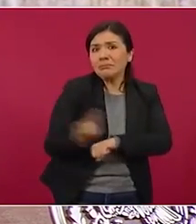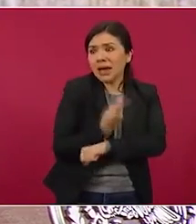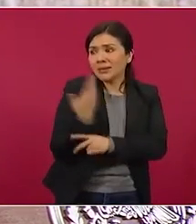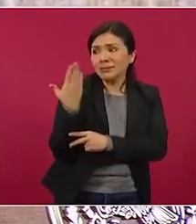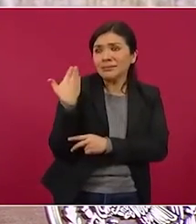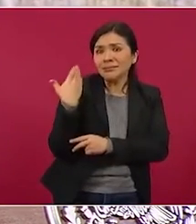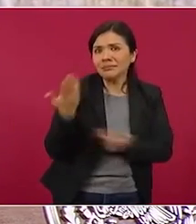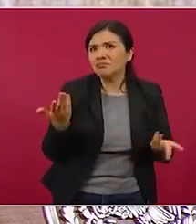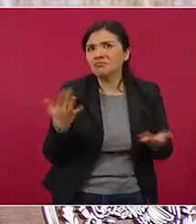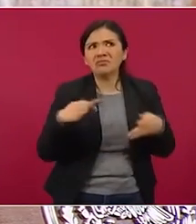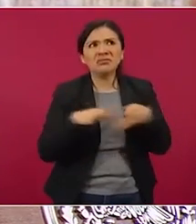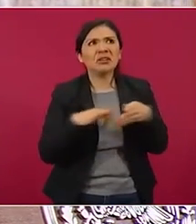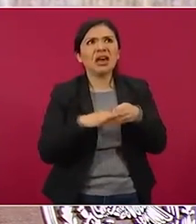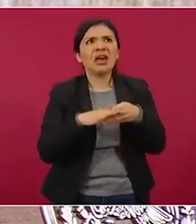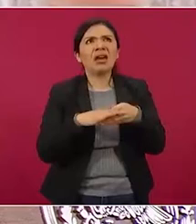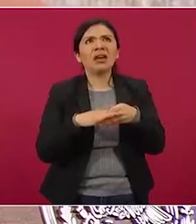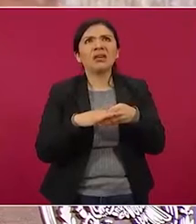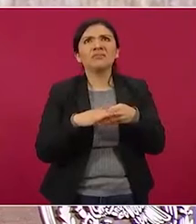hace